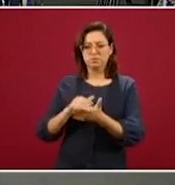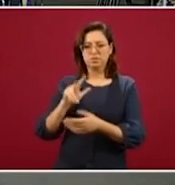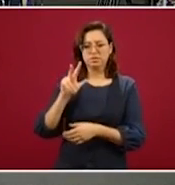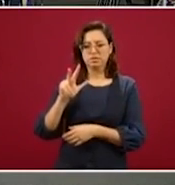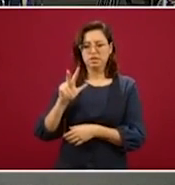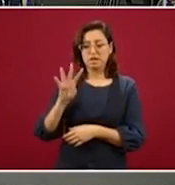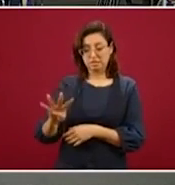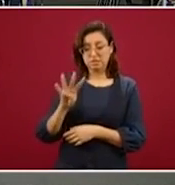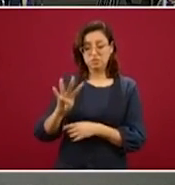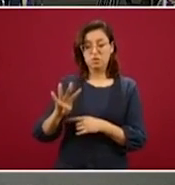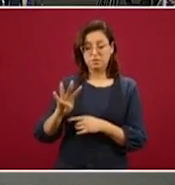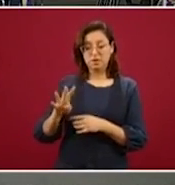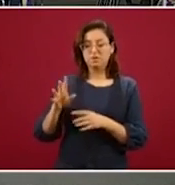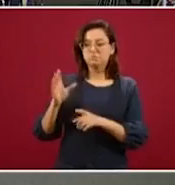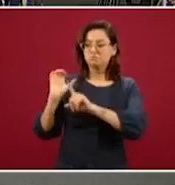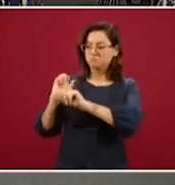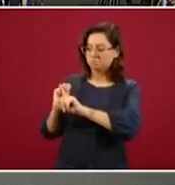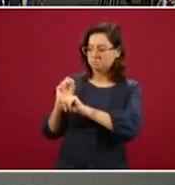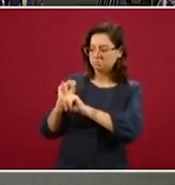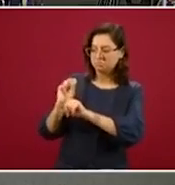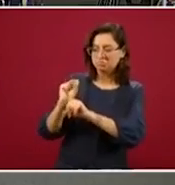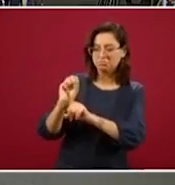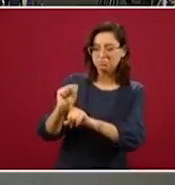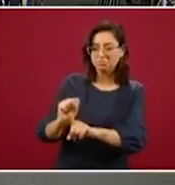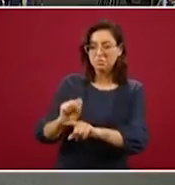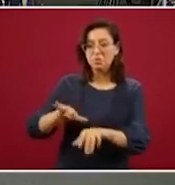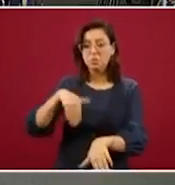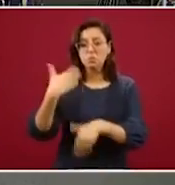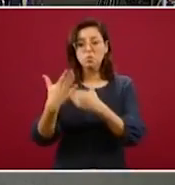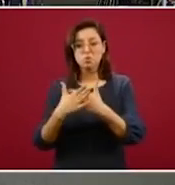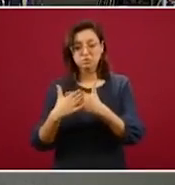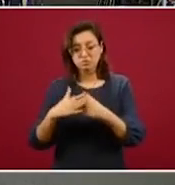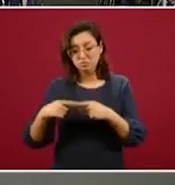metas que tenemos para este año. Gracias.